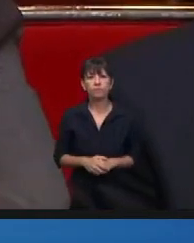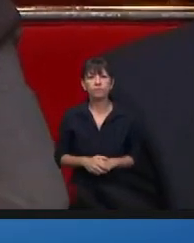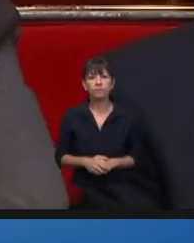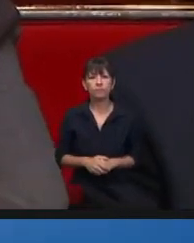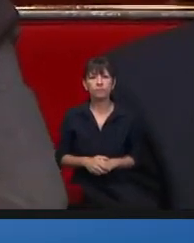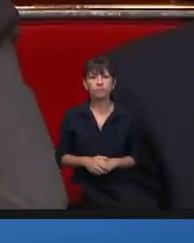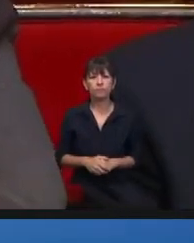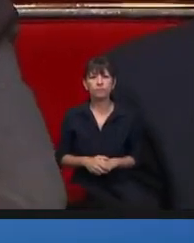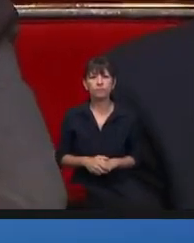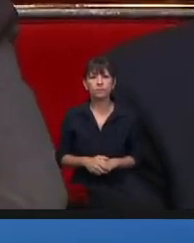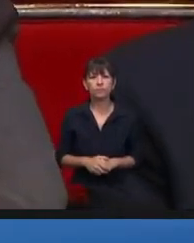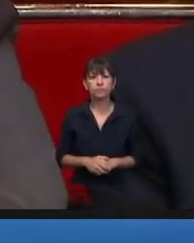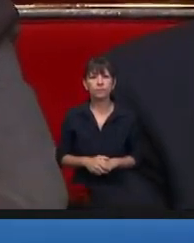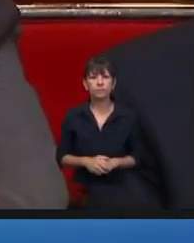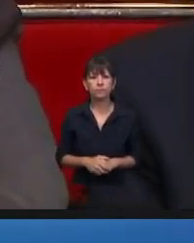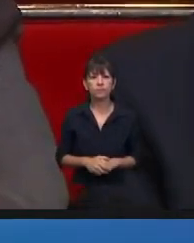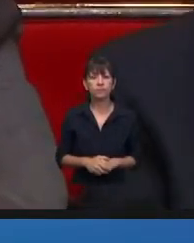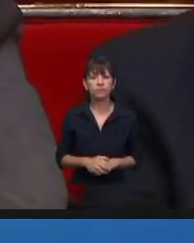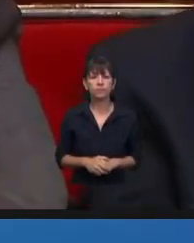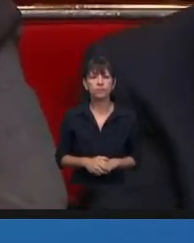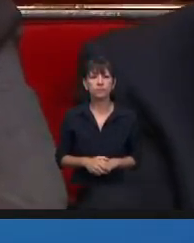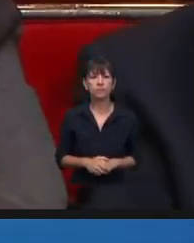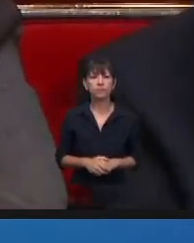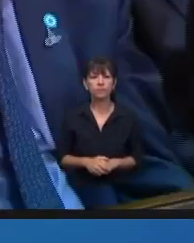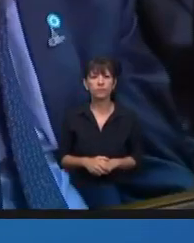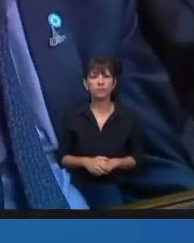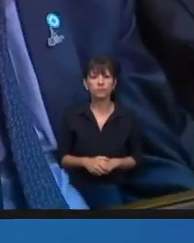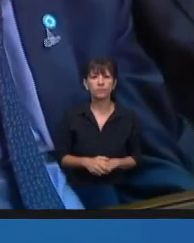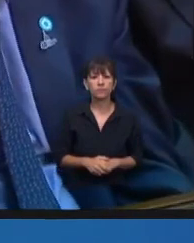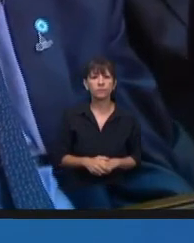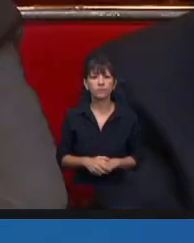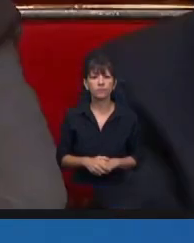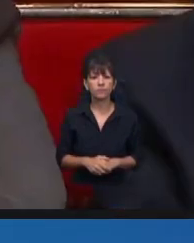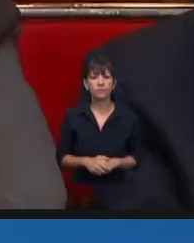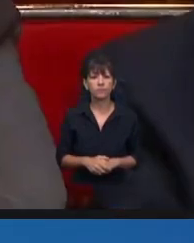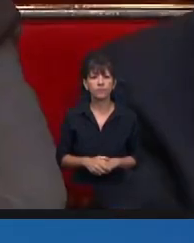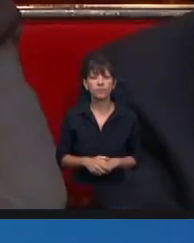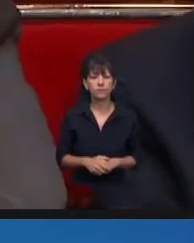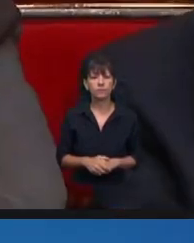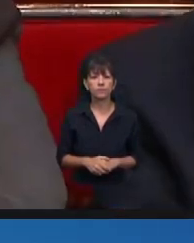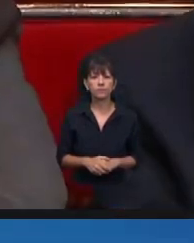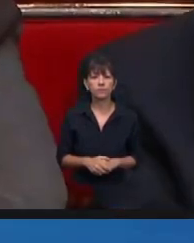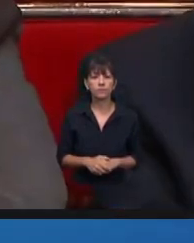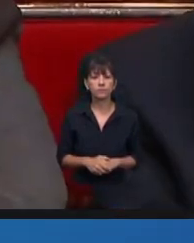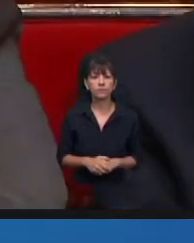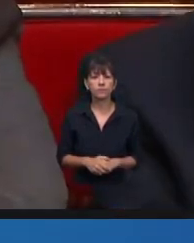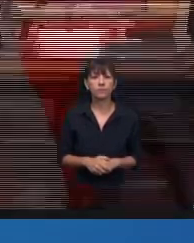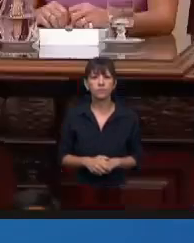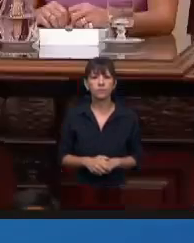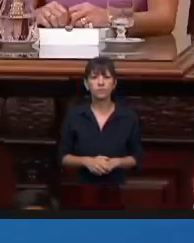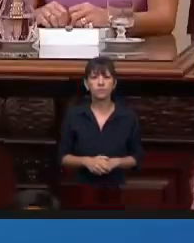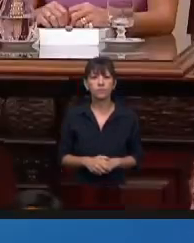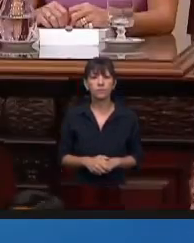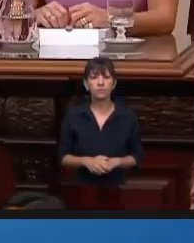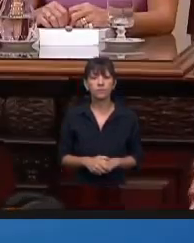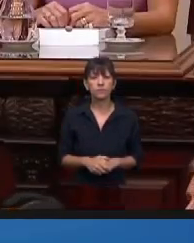más importante quizás el de la baja de la mortalidad infantil, entre lo que planteó, importantísimo la baja mortalidad de las mujeres